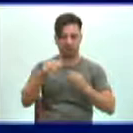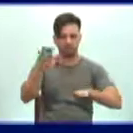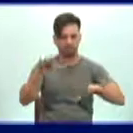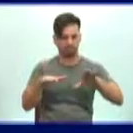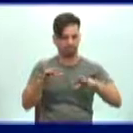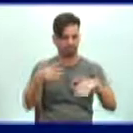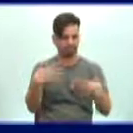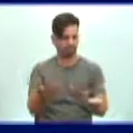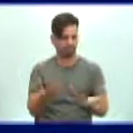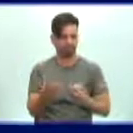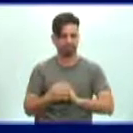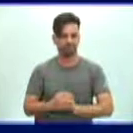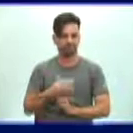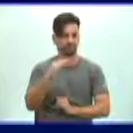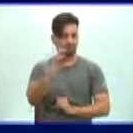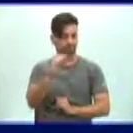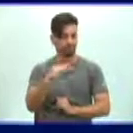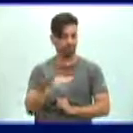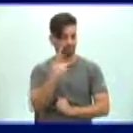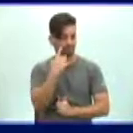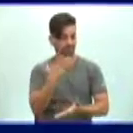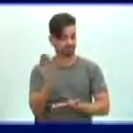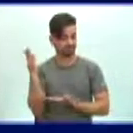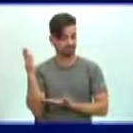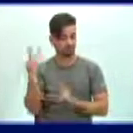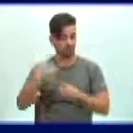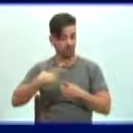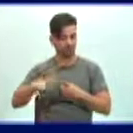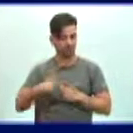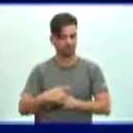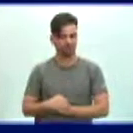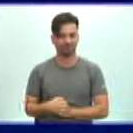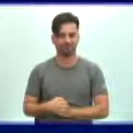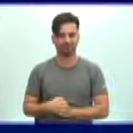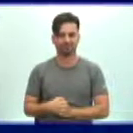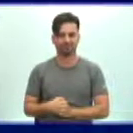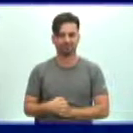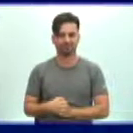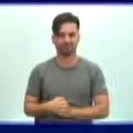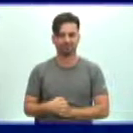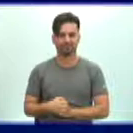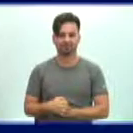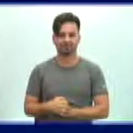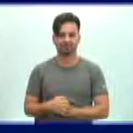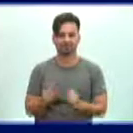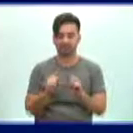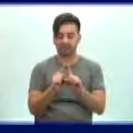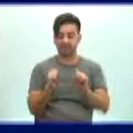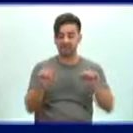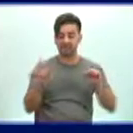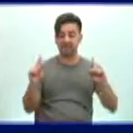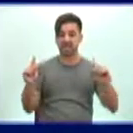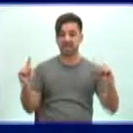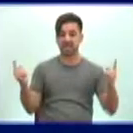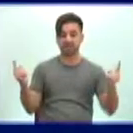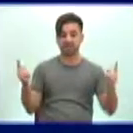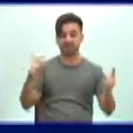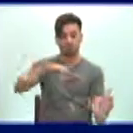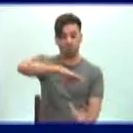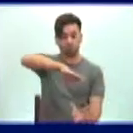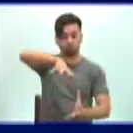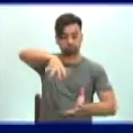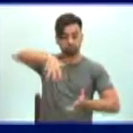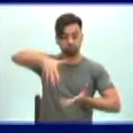Otros factores que actúan como modificadores del clima son la latitud, la distribución de las tierras y las